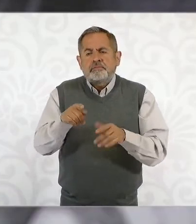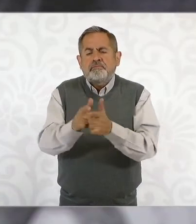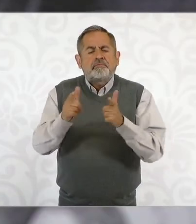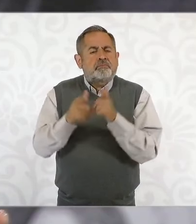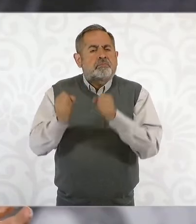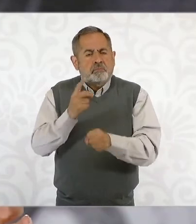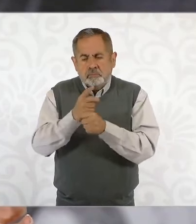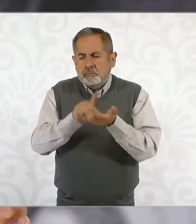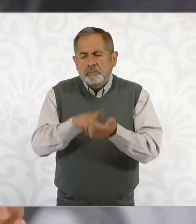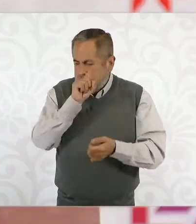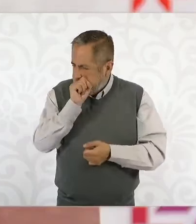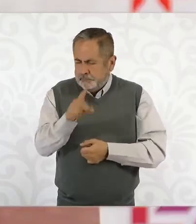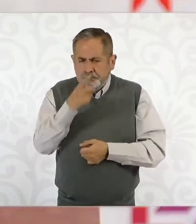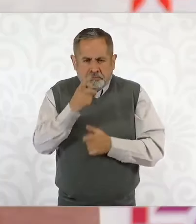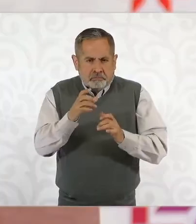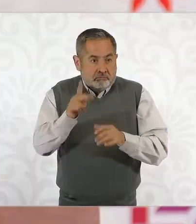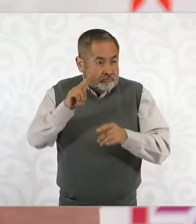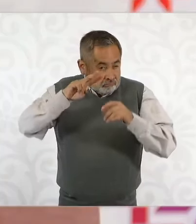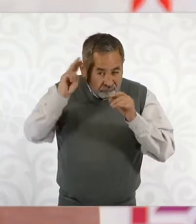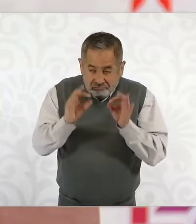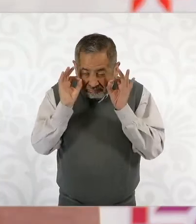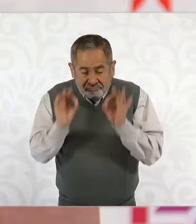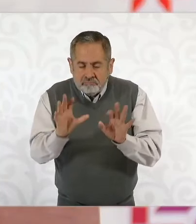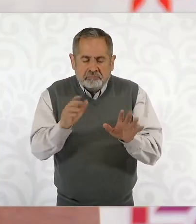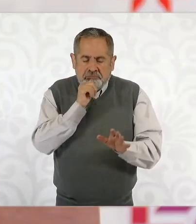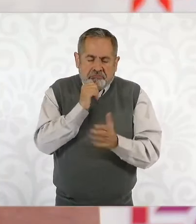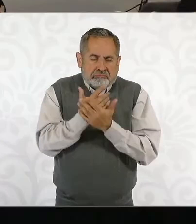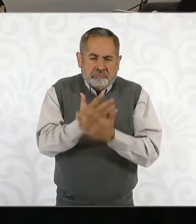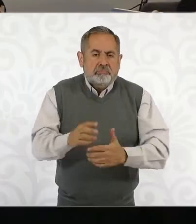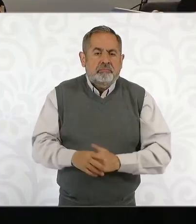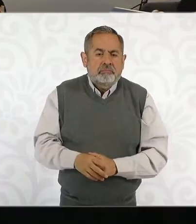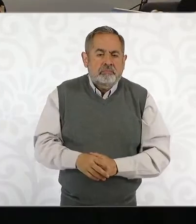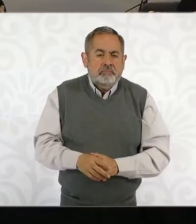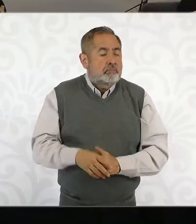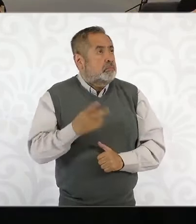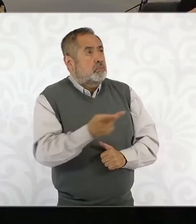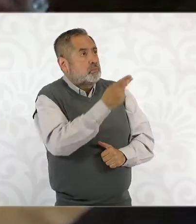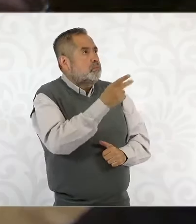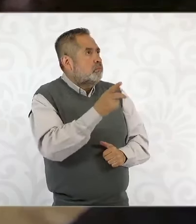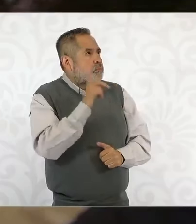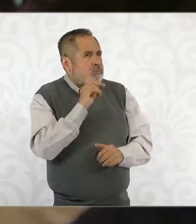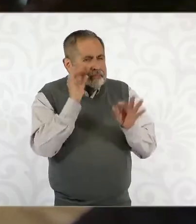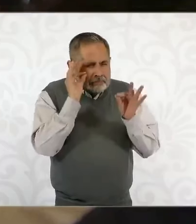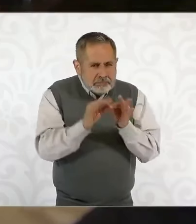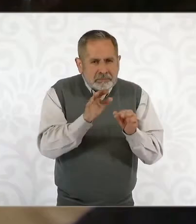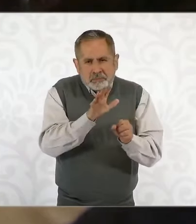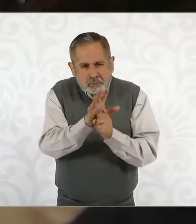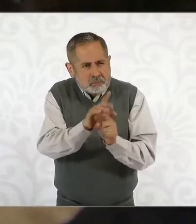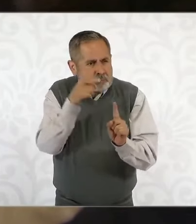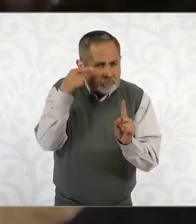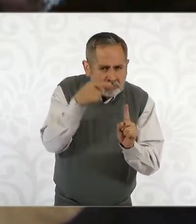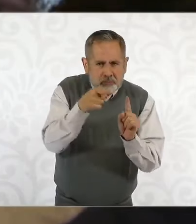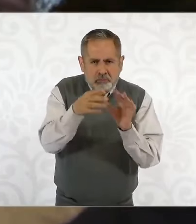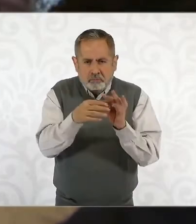iban a estar pendientes, pero no hay algún tema en específico. Ellos no le dijeron tenemos tal punto o en